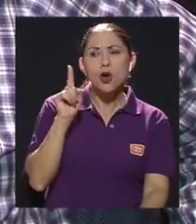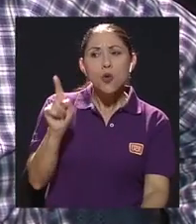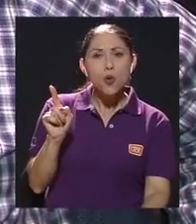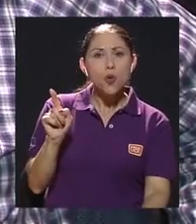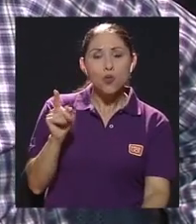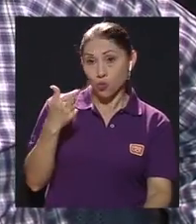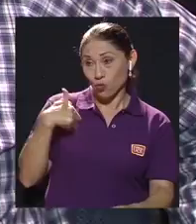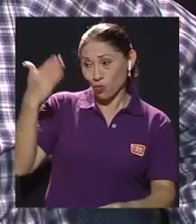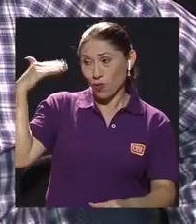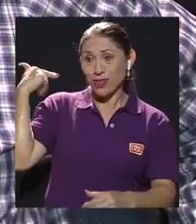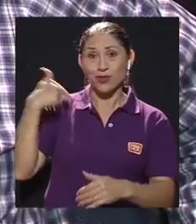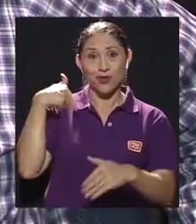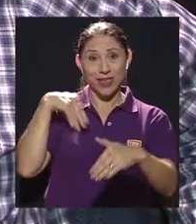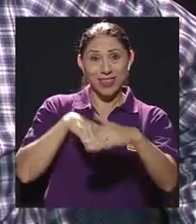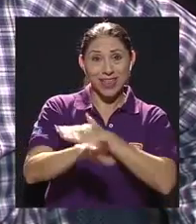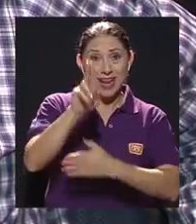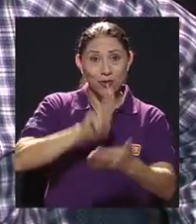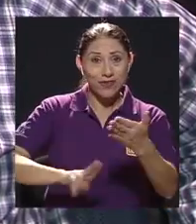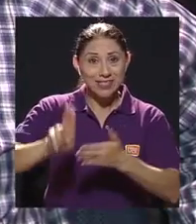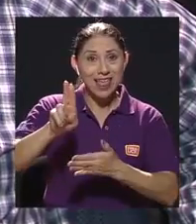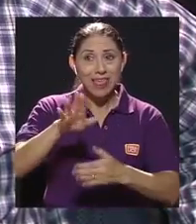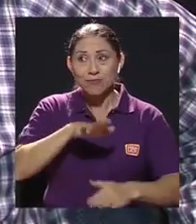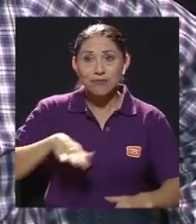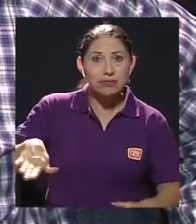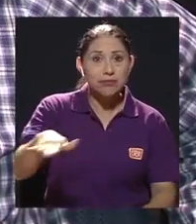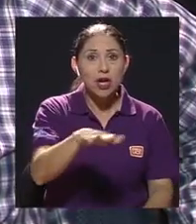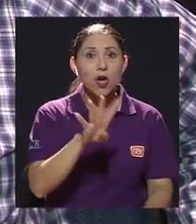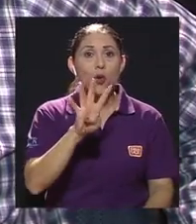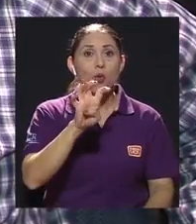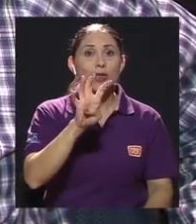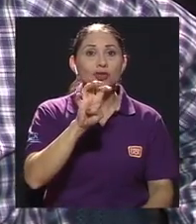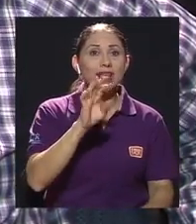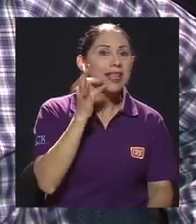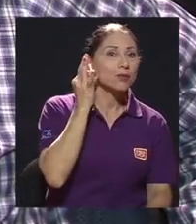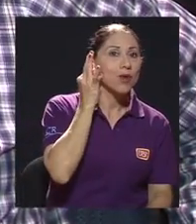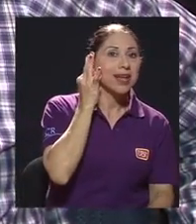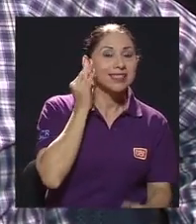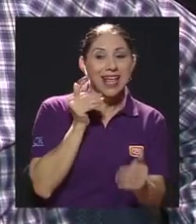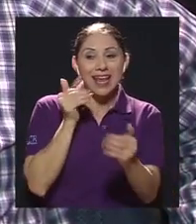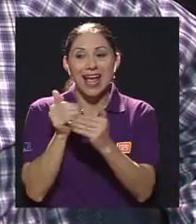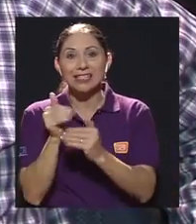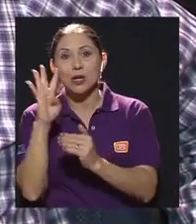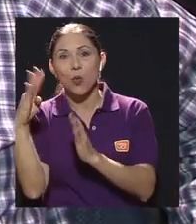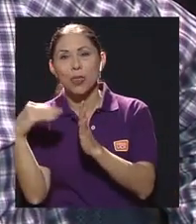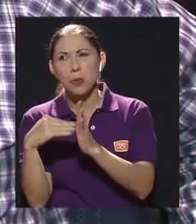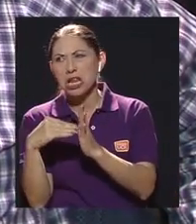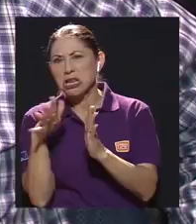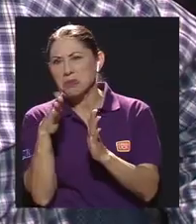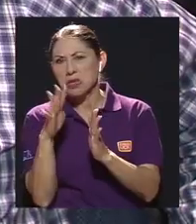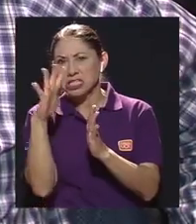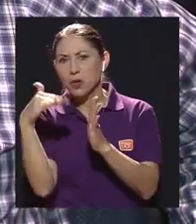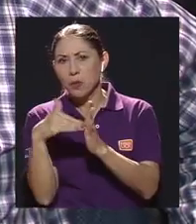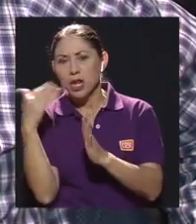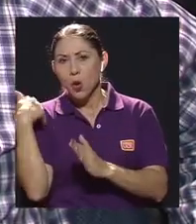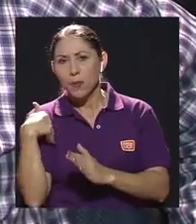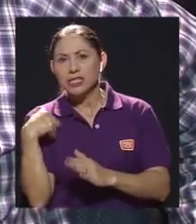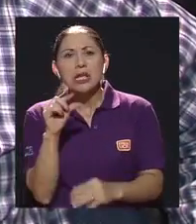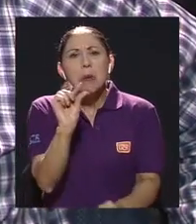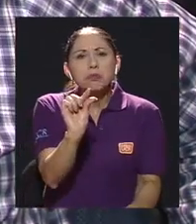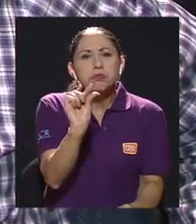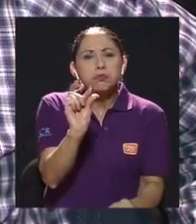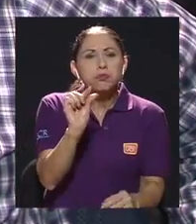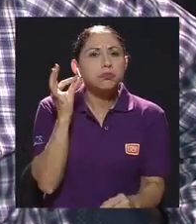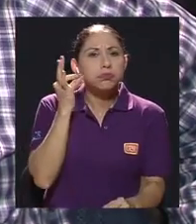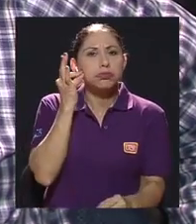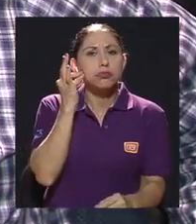yo entré a la universidad, habían 400 mujeres y casi 4.000 o 5.000 hombres. Eran muy pocas las compañeras. Una de